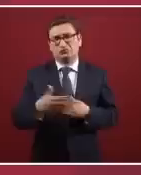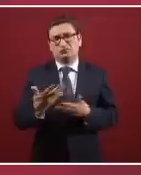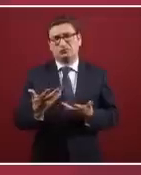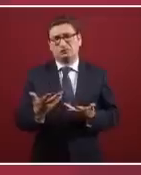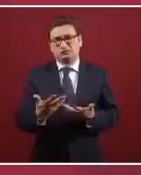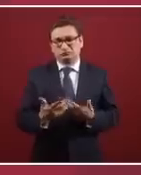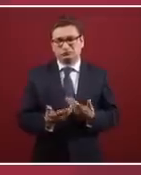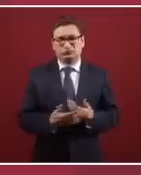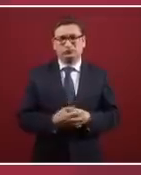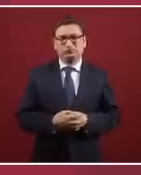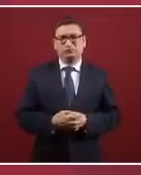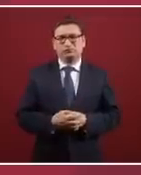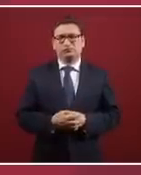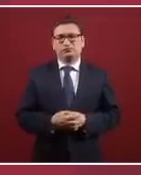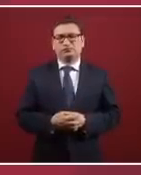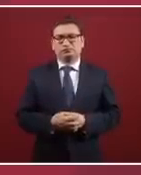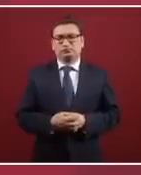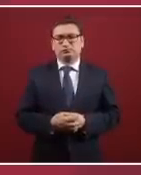el